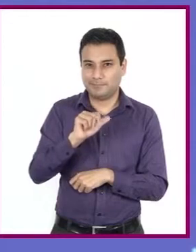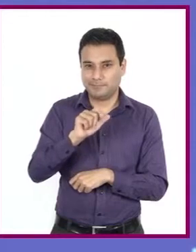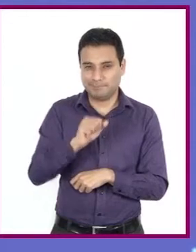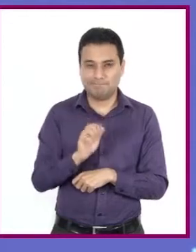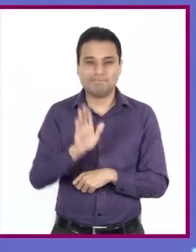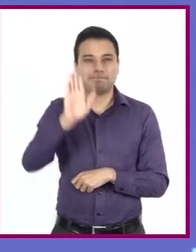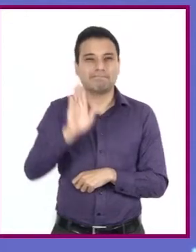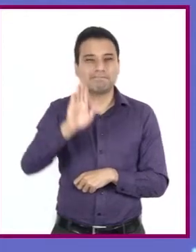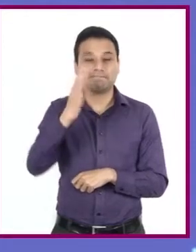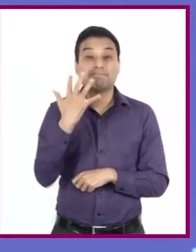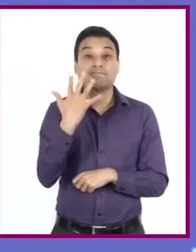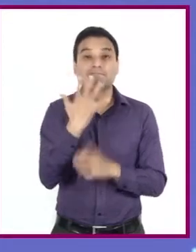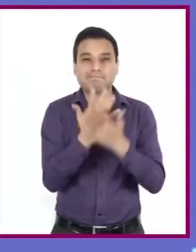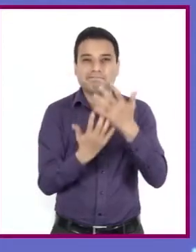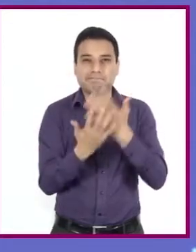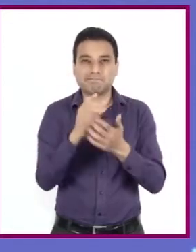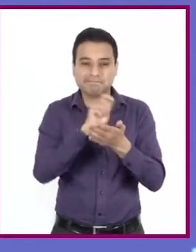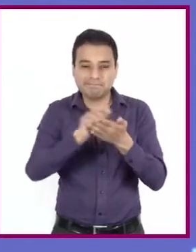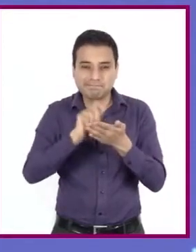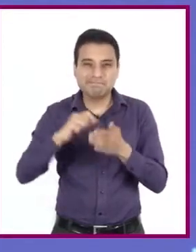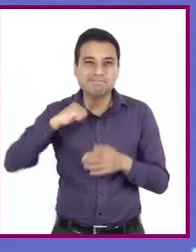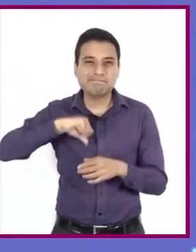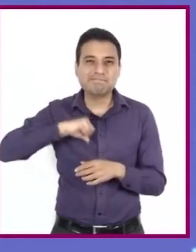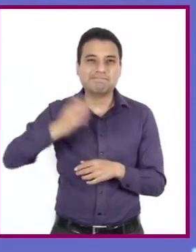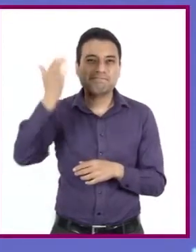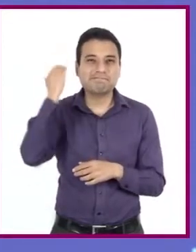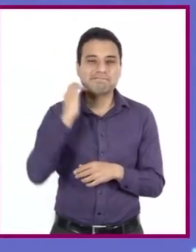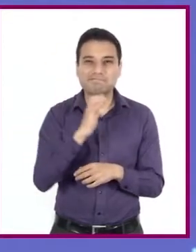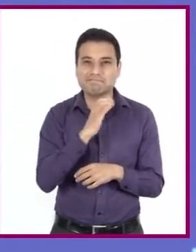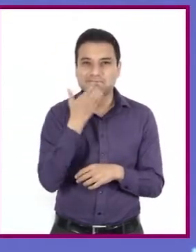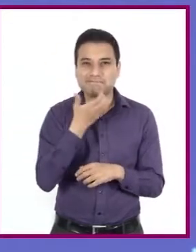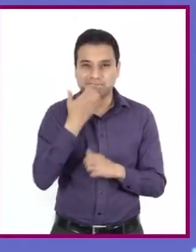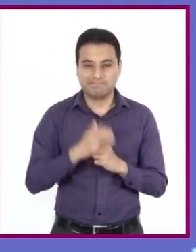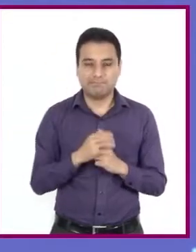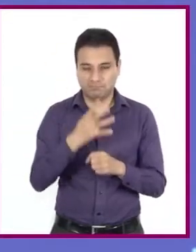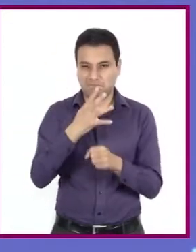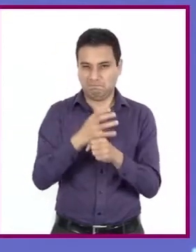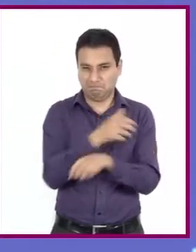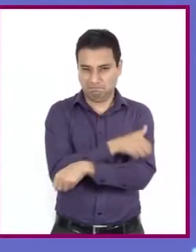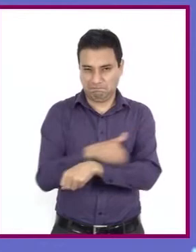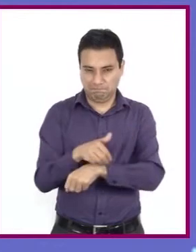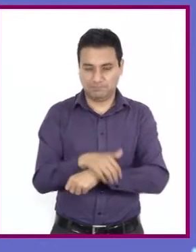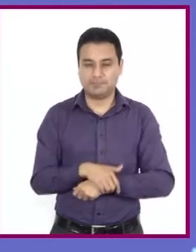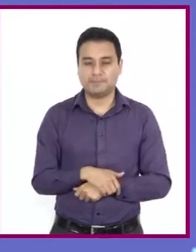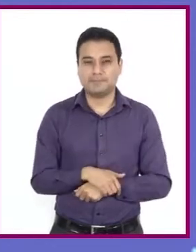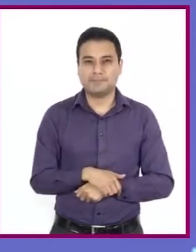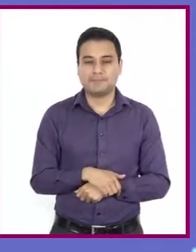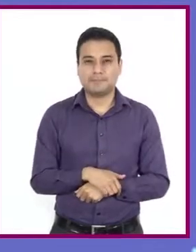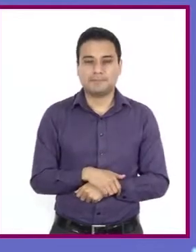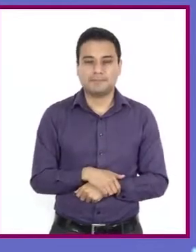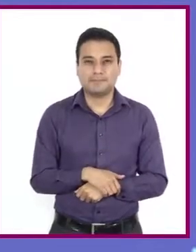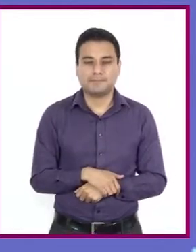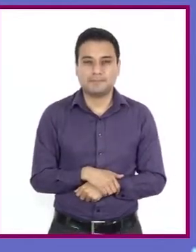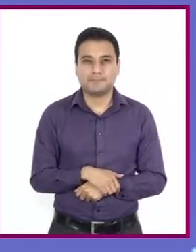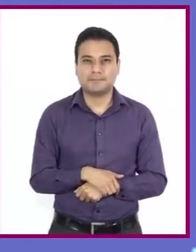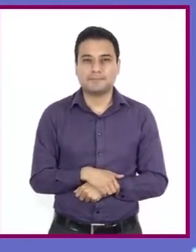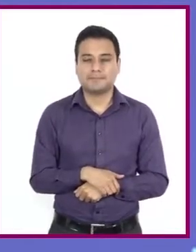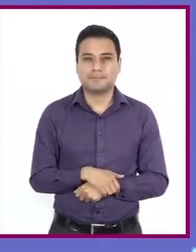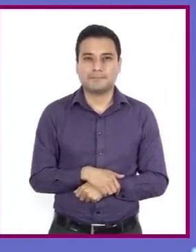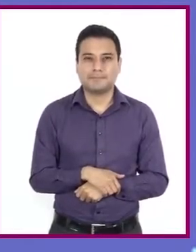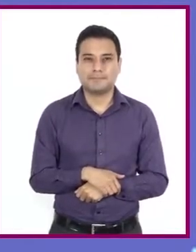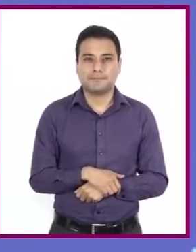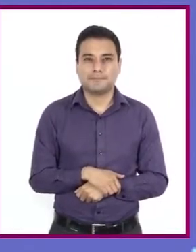mano de ciertas épocas y lugares. Cuarta familia importante, la familia de las